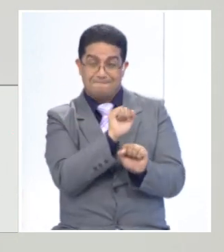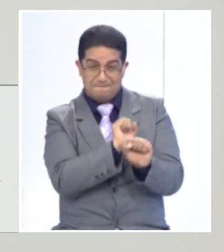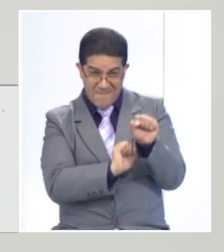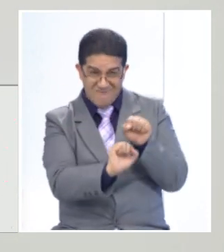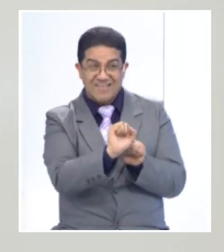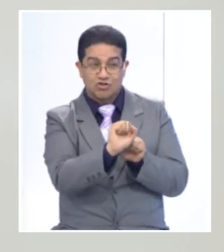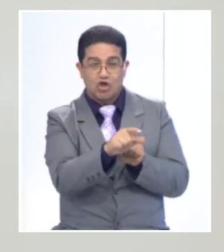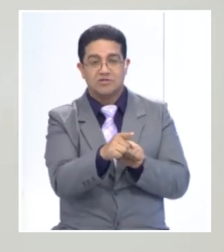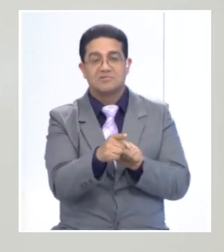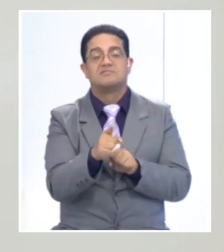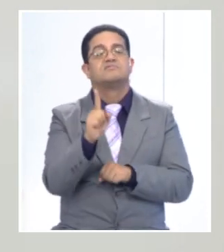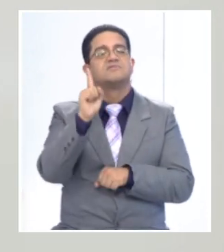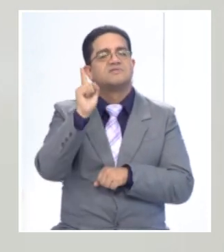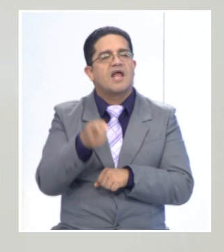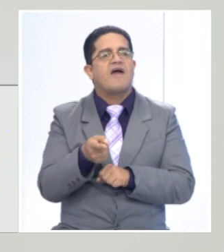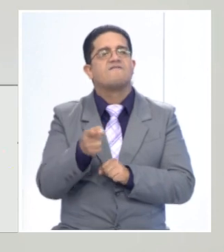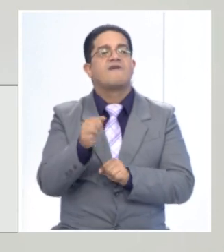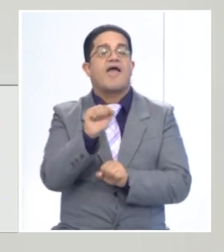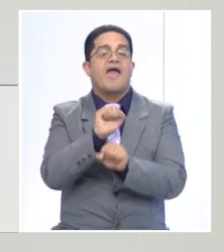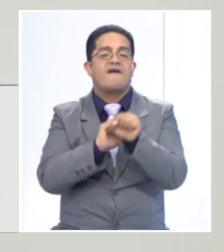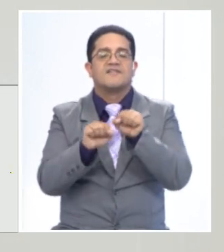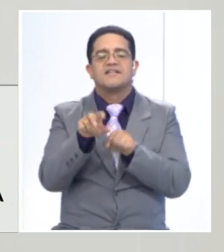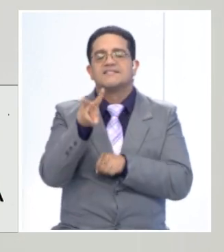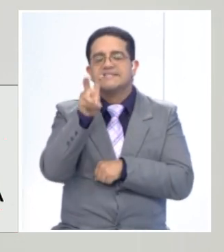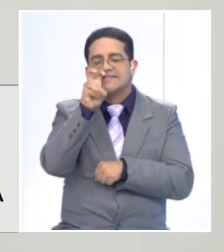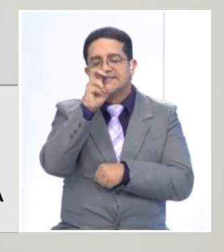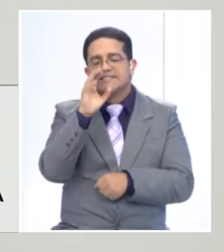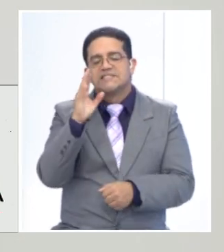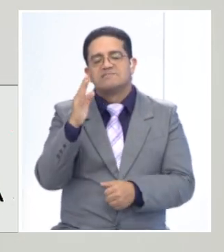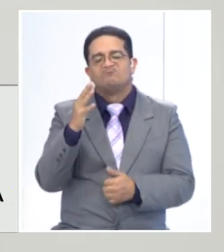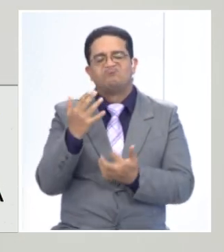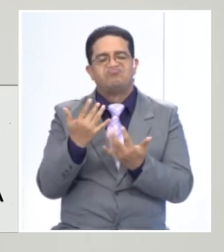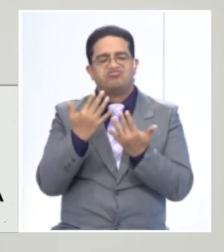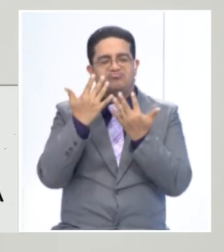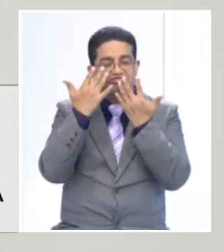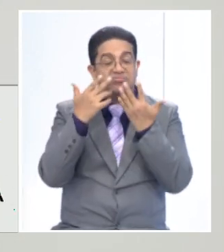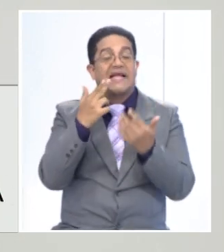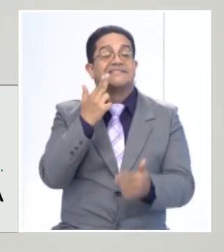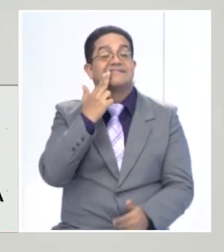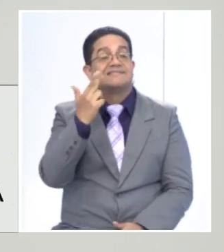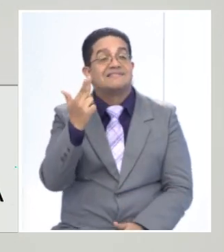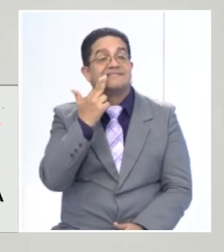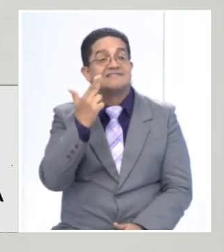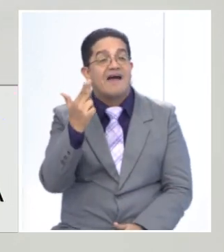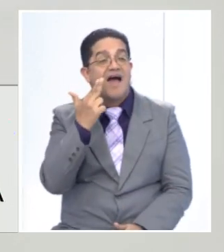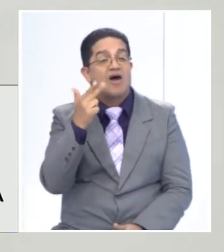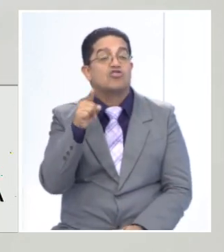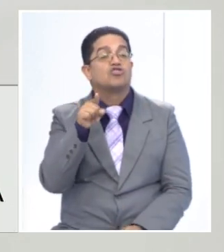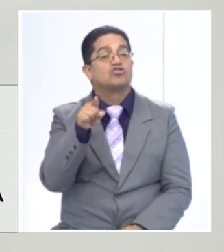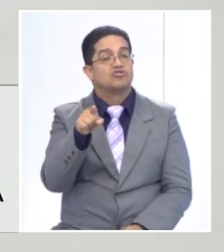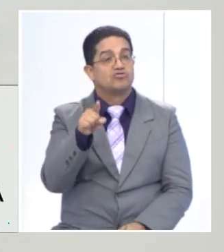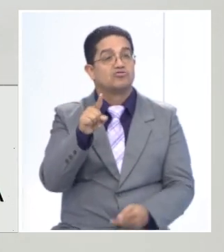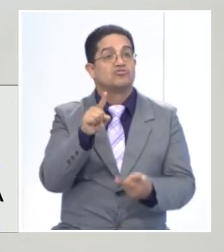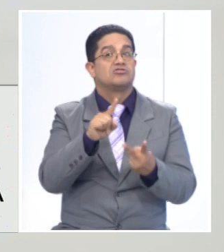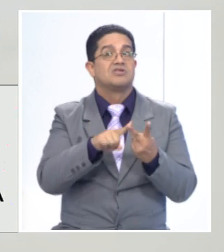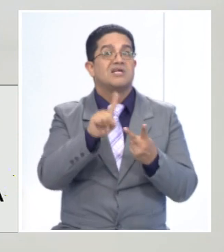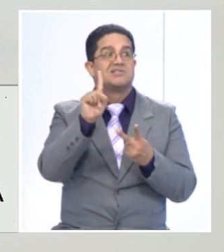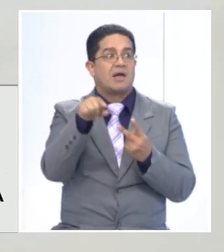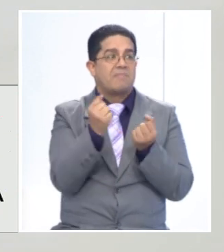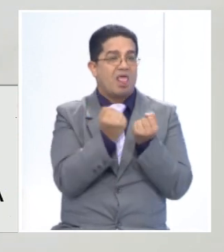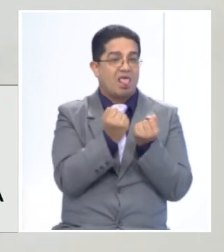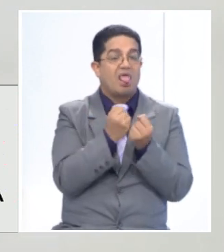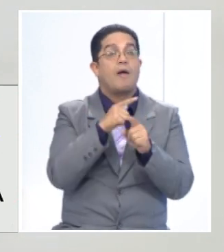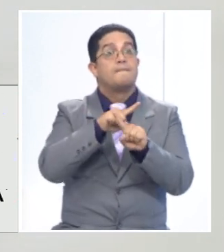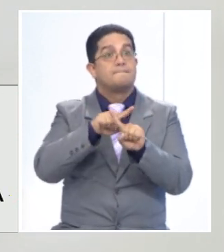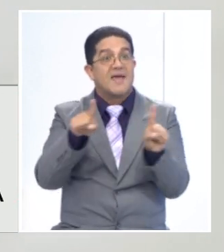evitar el humo del cigarrillo. Señores, es de vital importancia, más inclusive el hacinamiento, pero el humo